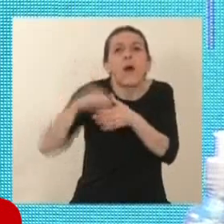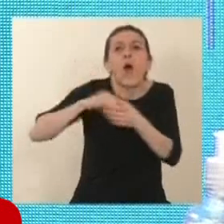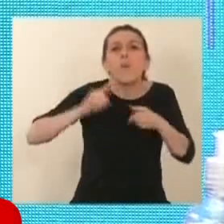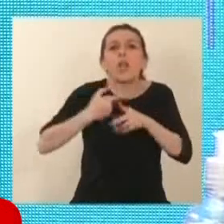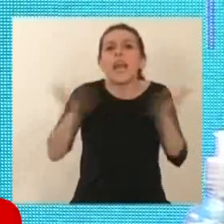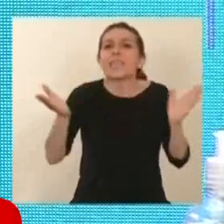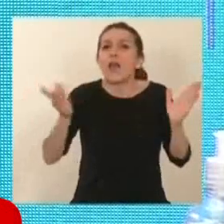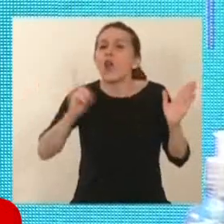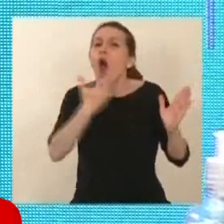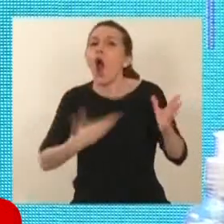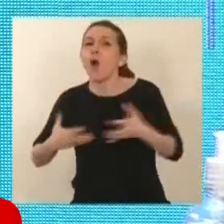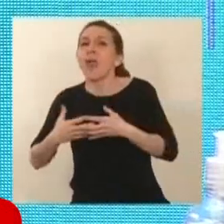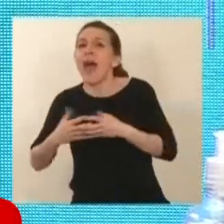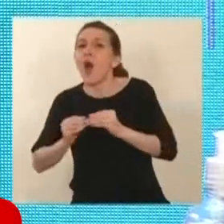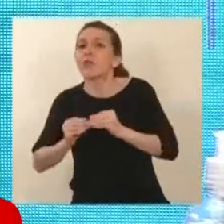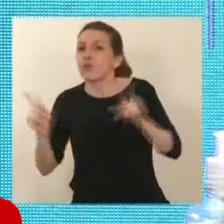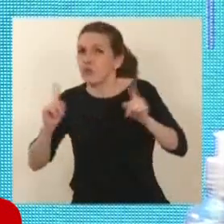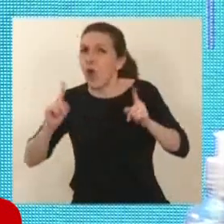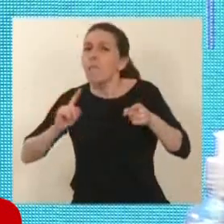gobierno. Bueno,